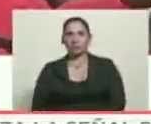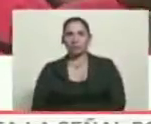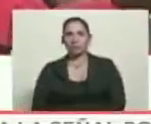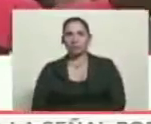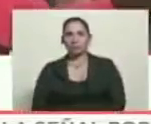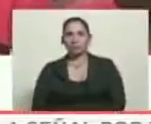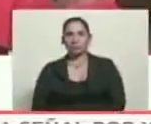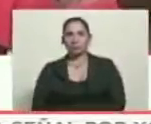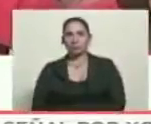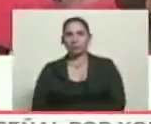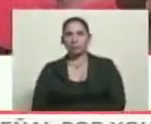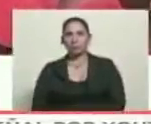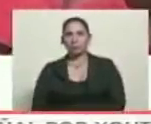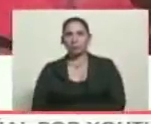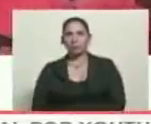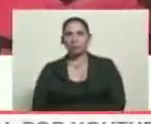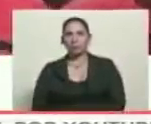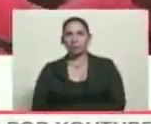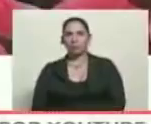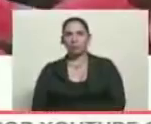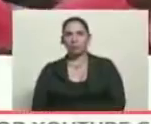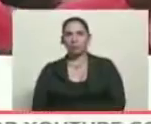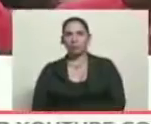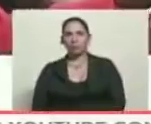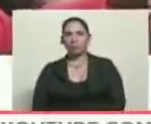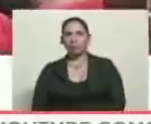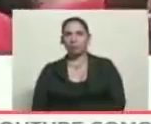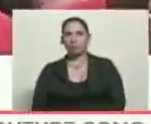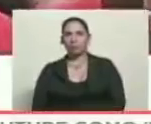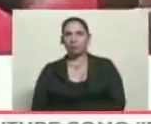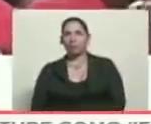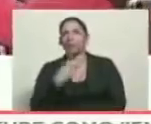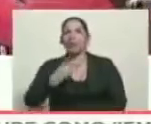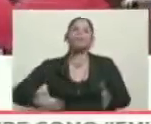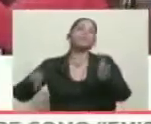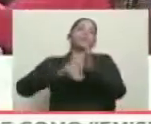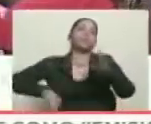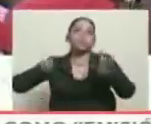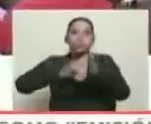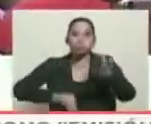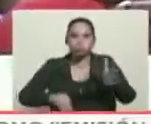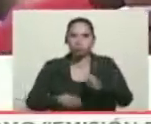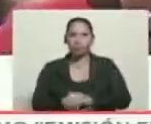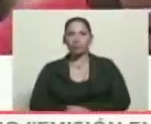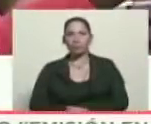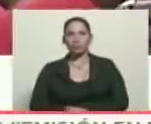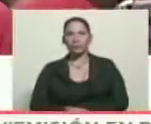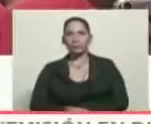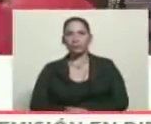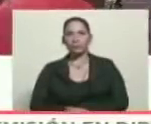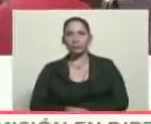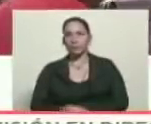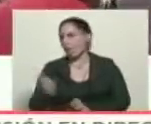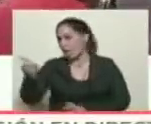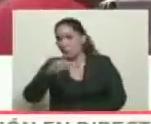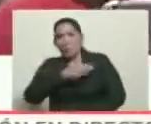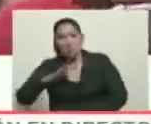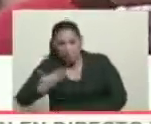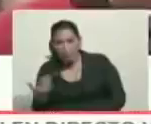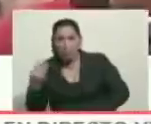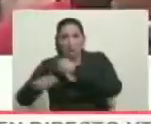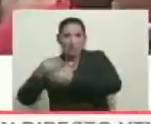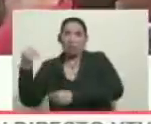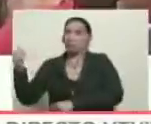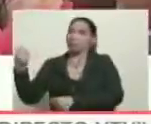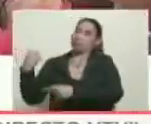país en vista de esto? Nada, movilización popular. Nosotros lo hemos dicho una y un millón de veces. Una y un millón de veces. Ellos pueden intentar cualquier cosa aquí.